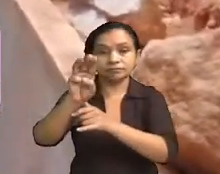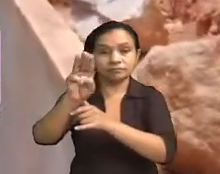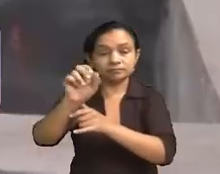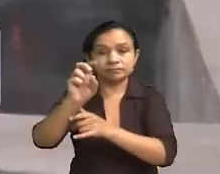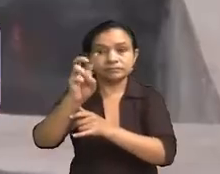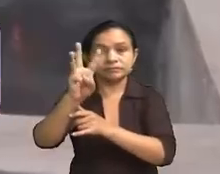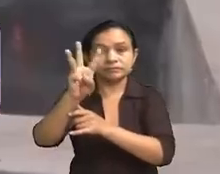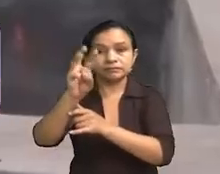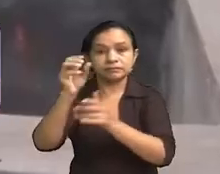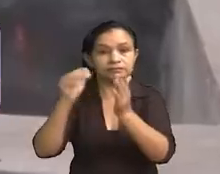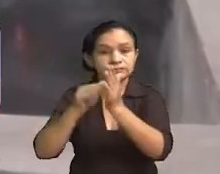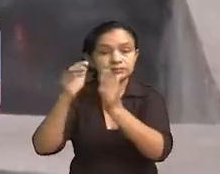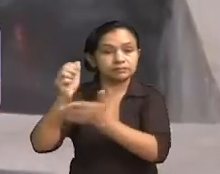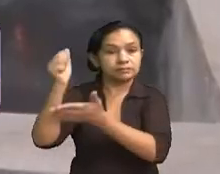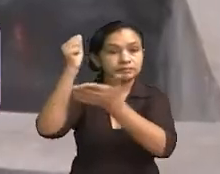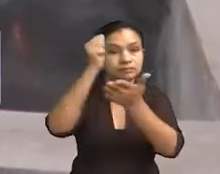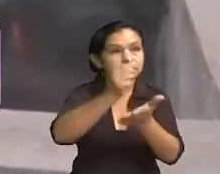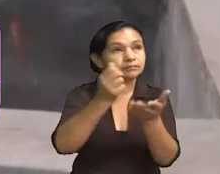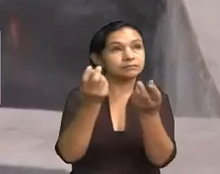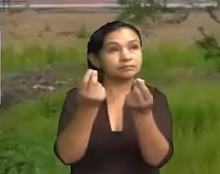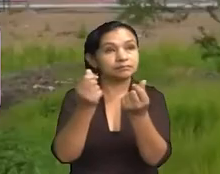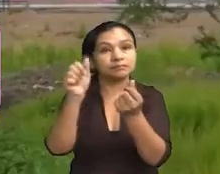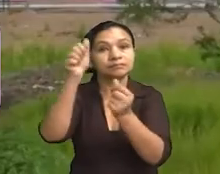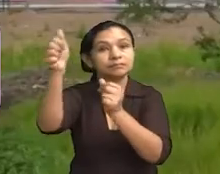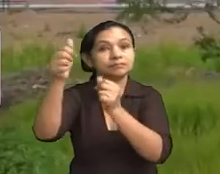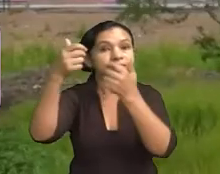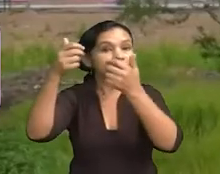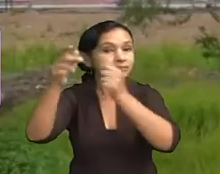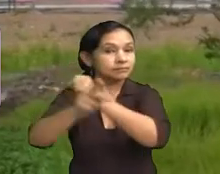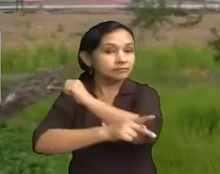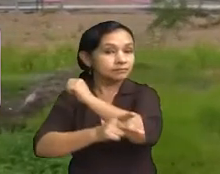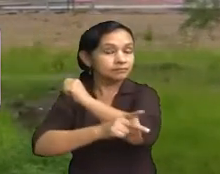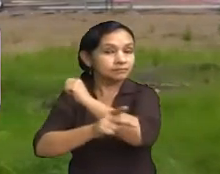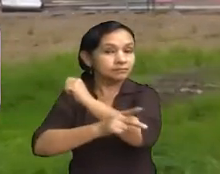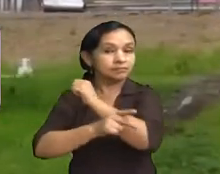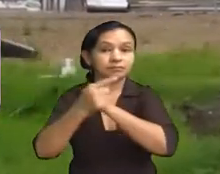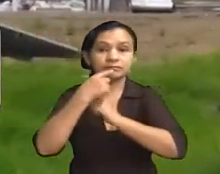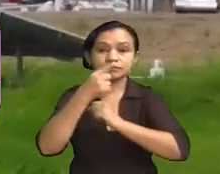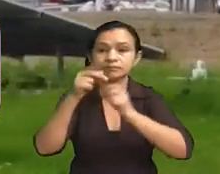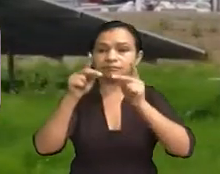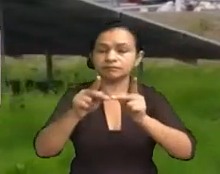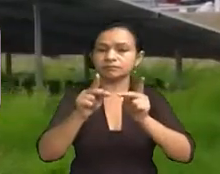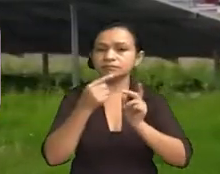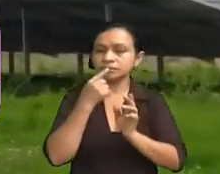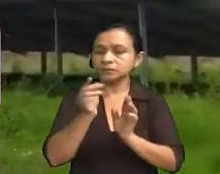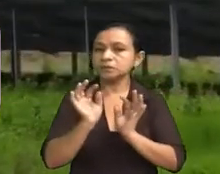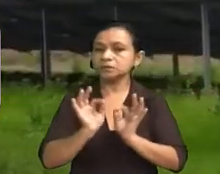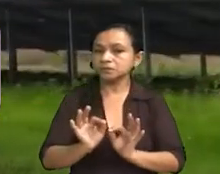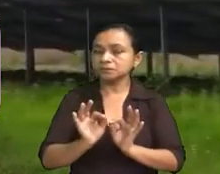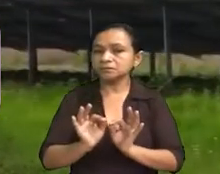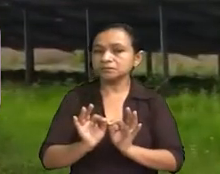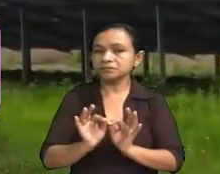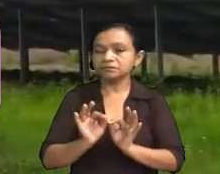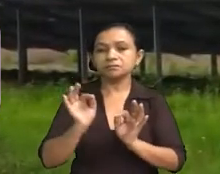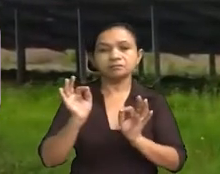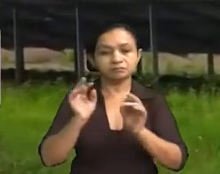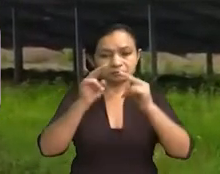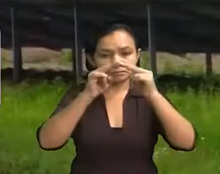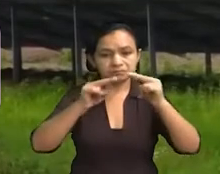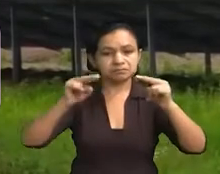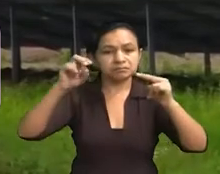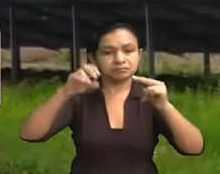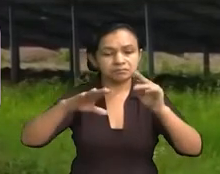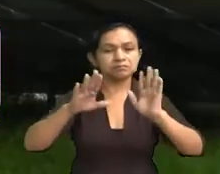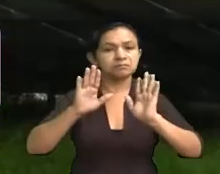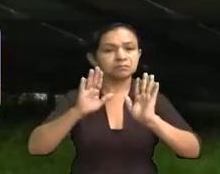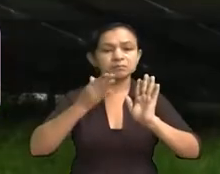en inversión directa extranjera. Pues ellos, uno de los factores que calificaban era esto precisamente, el acceso a energía eléctrica en las